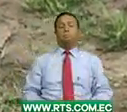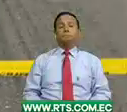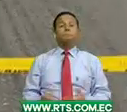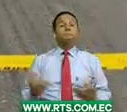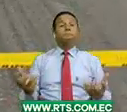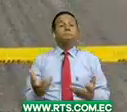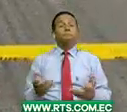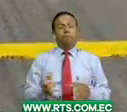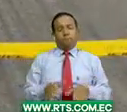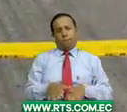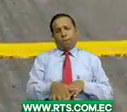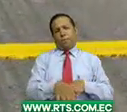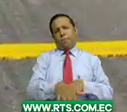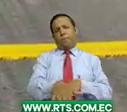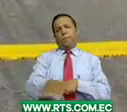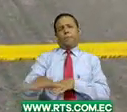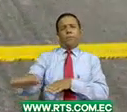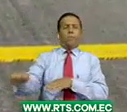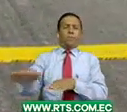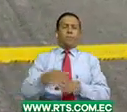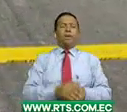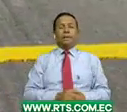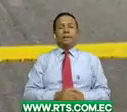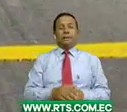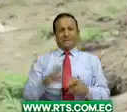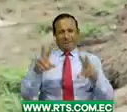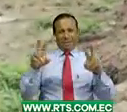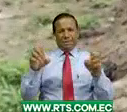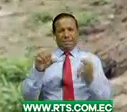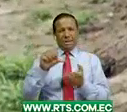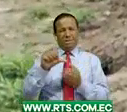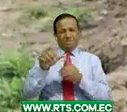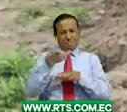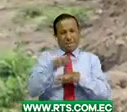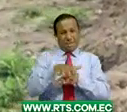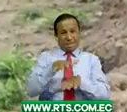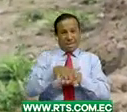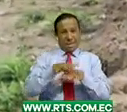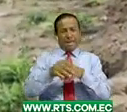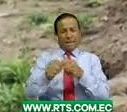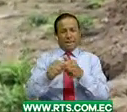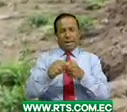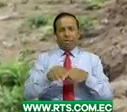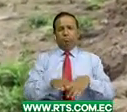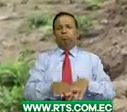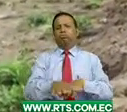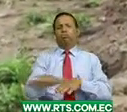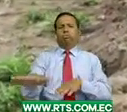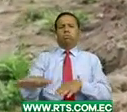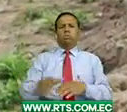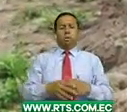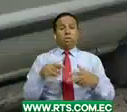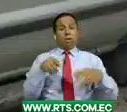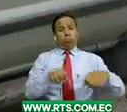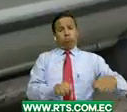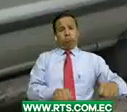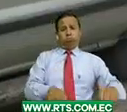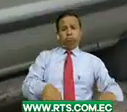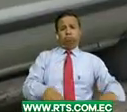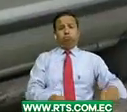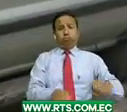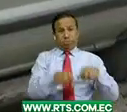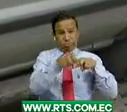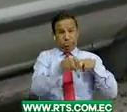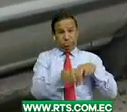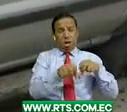La Primavera La Iberia, arteria principal de ingreso a la ciudad. Según las autoridades, el frágil vehículo donde se movilizaba la